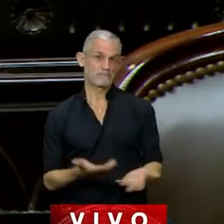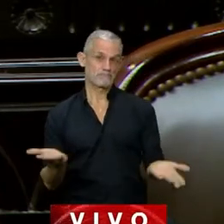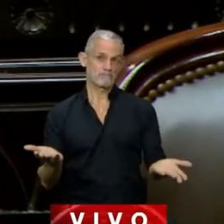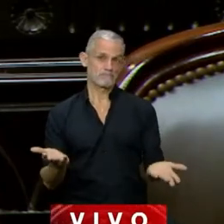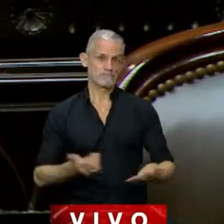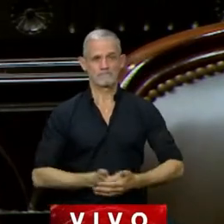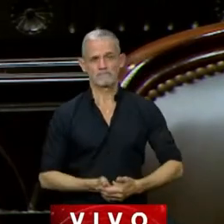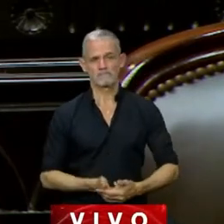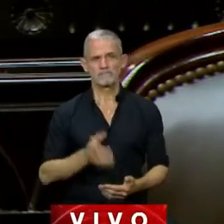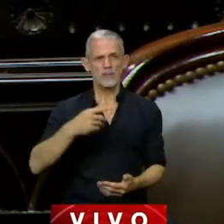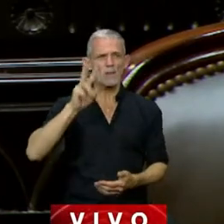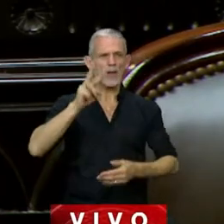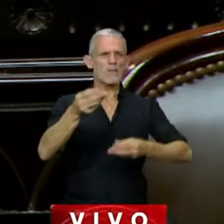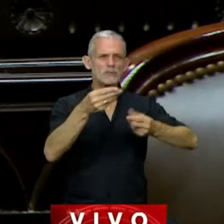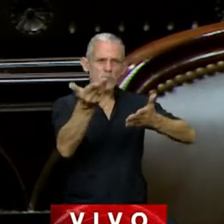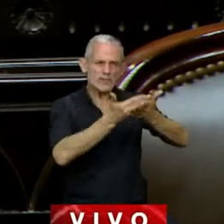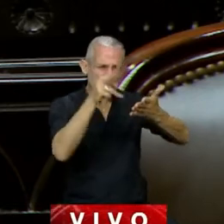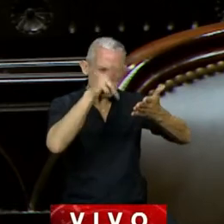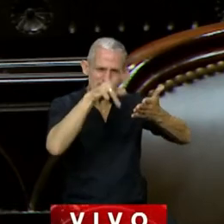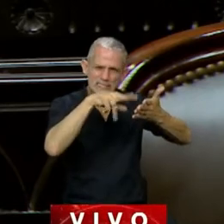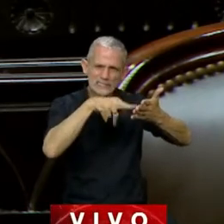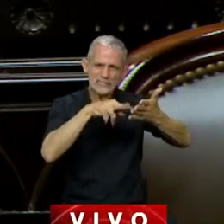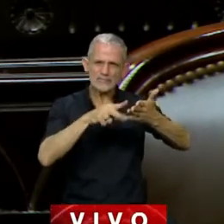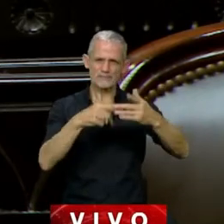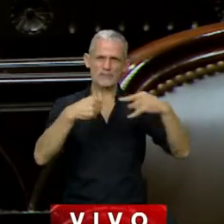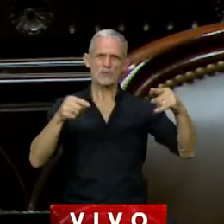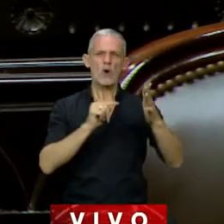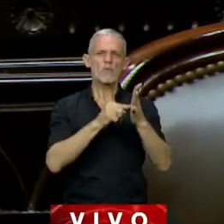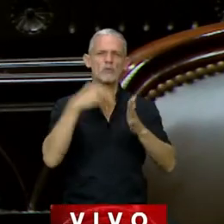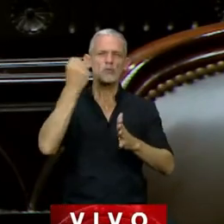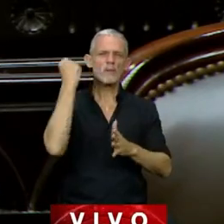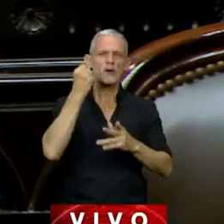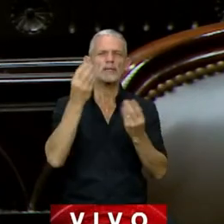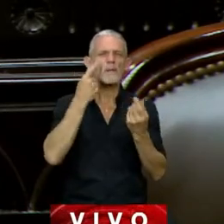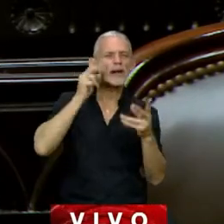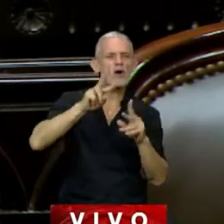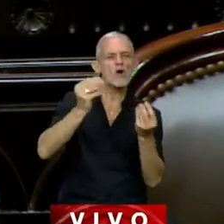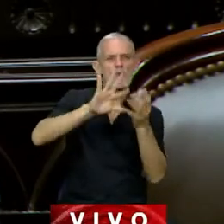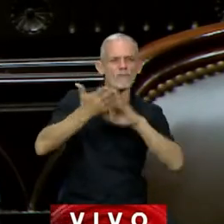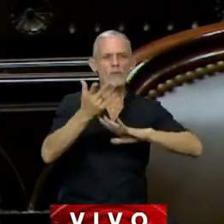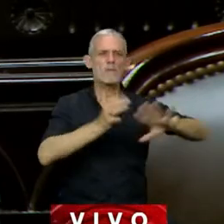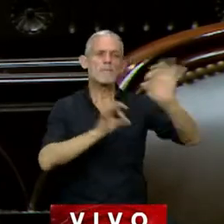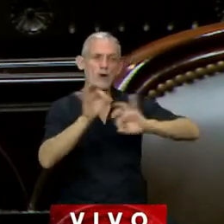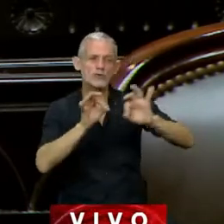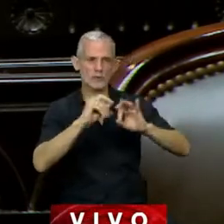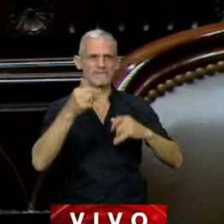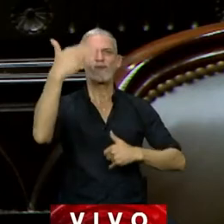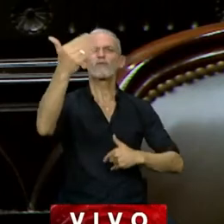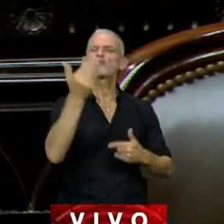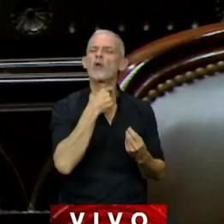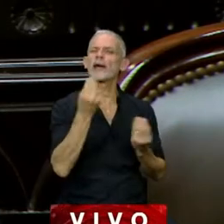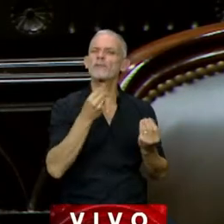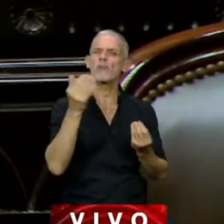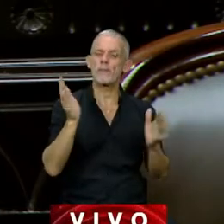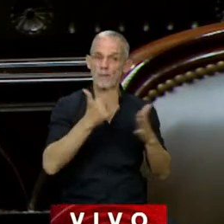claramente, mirando el presupuesto, creo que uno de los puntos fundamentales para ver el modelo, el proyecto de país, el proyecto